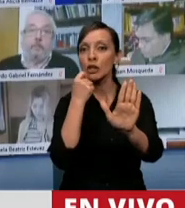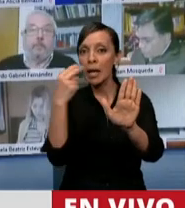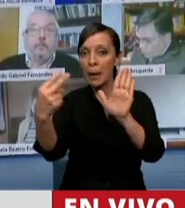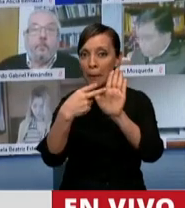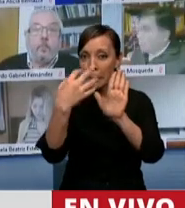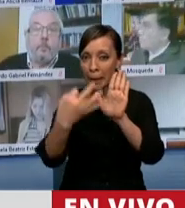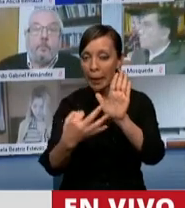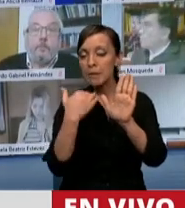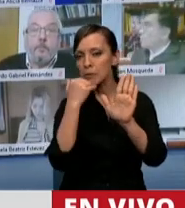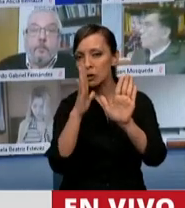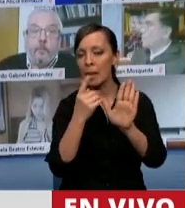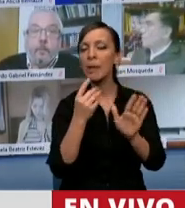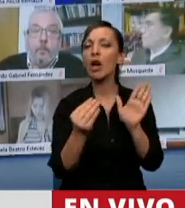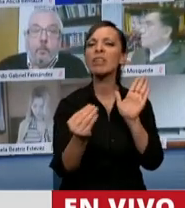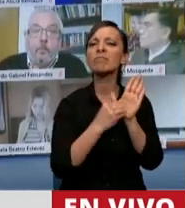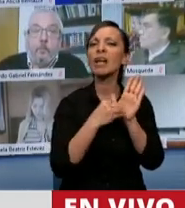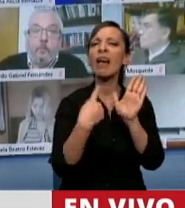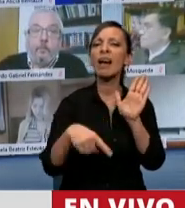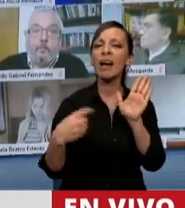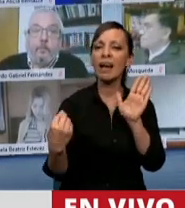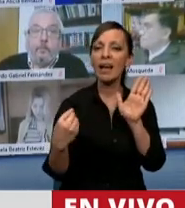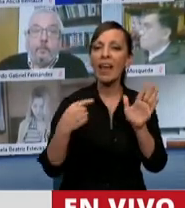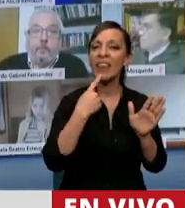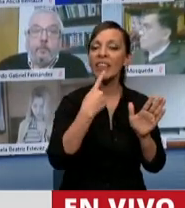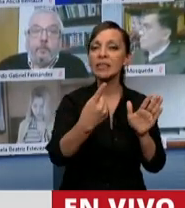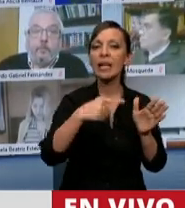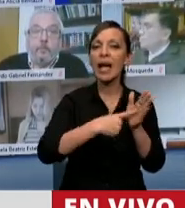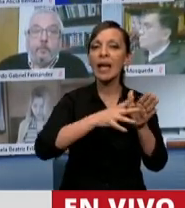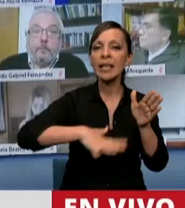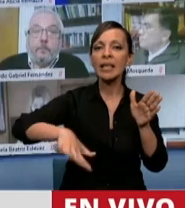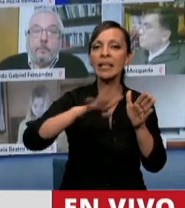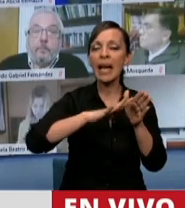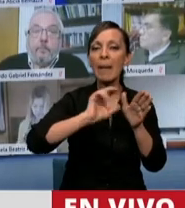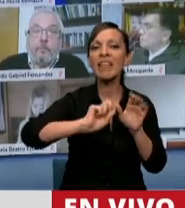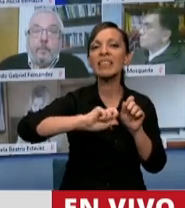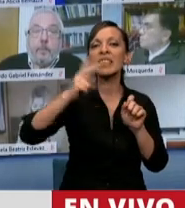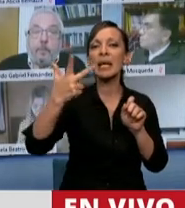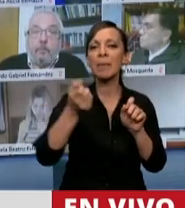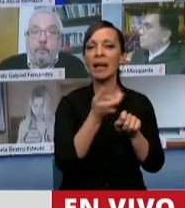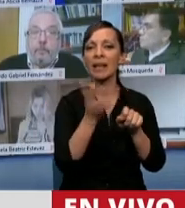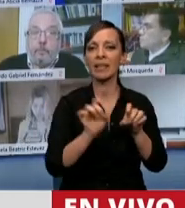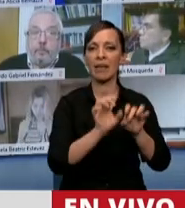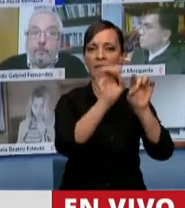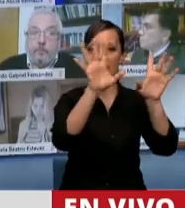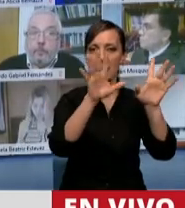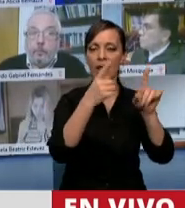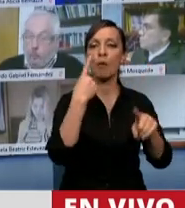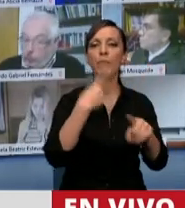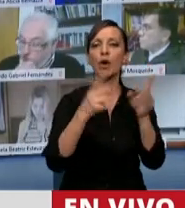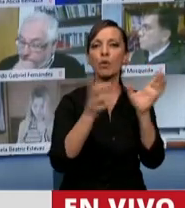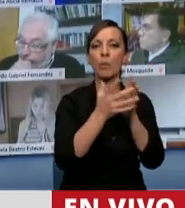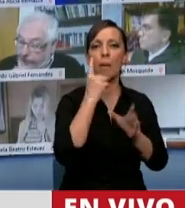bien que la que acaba triplica el promedio de infectados del país cada mil